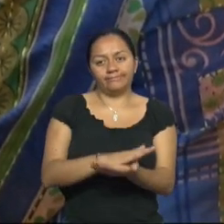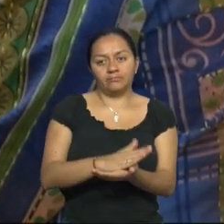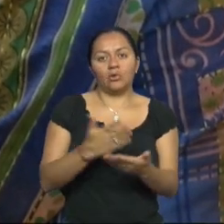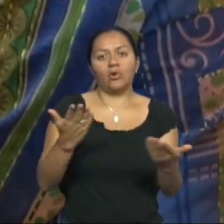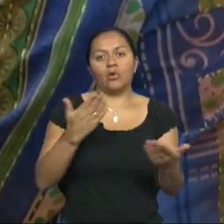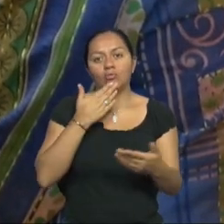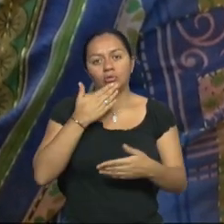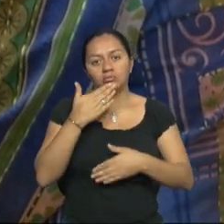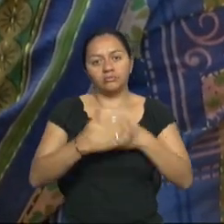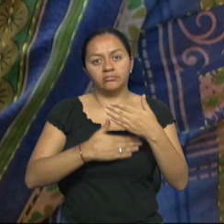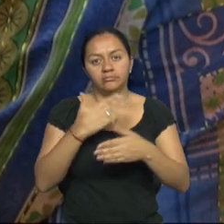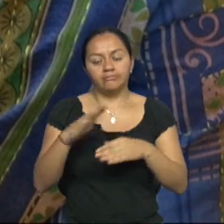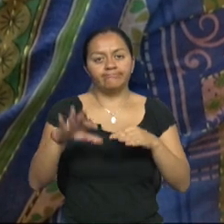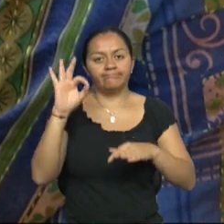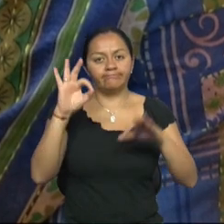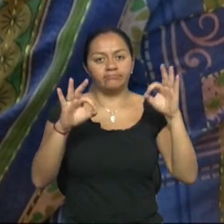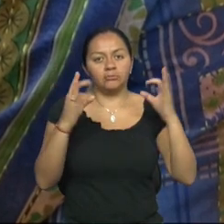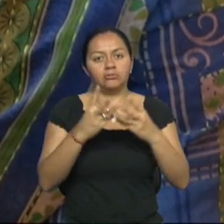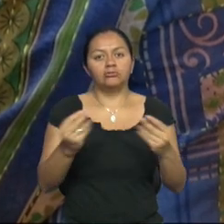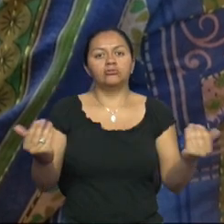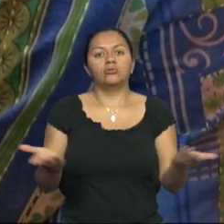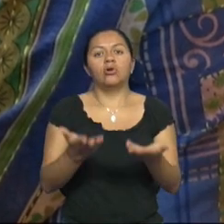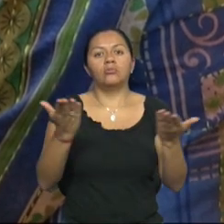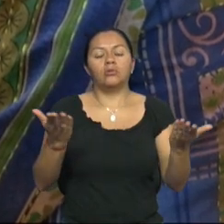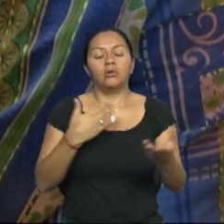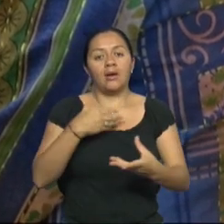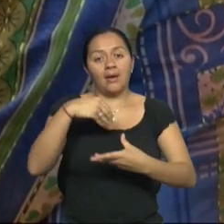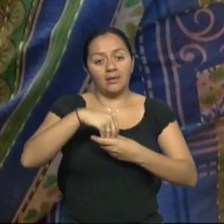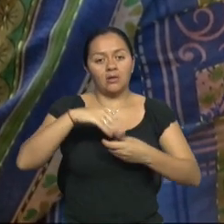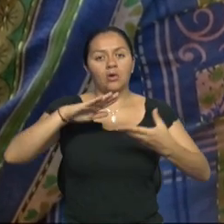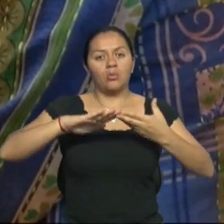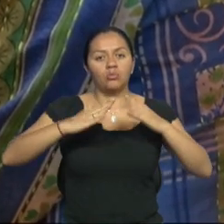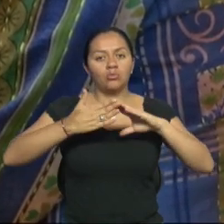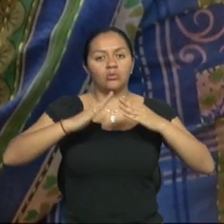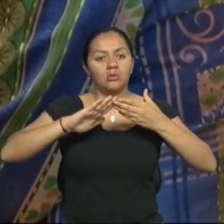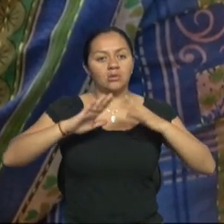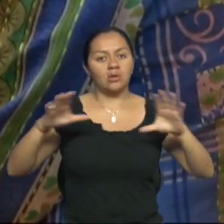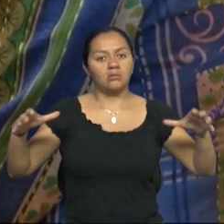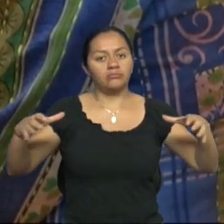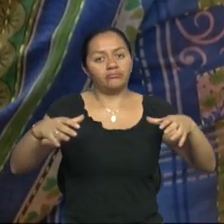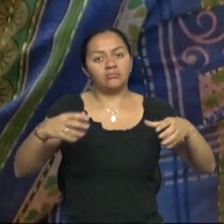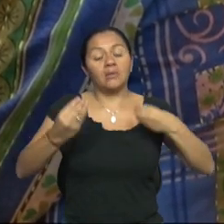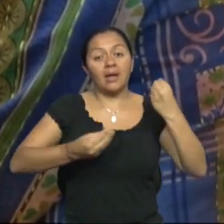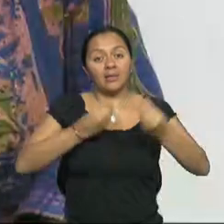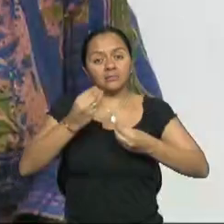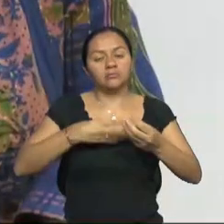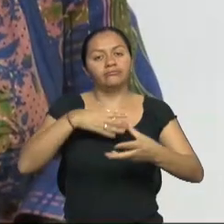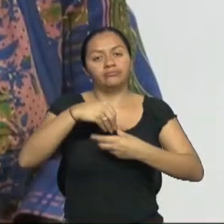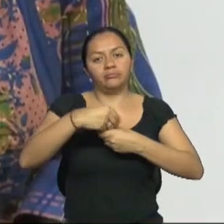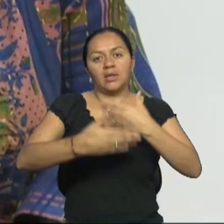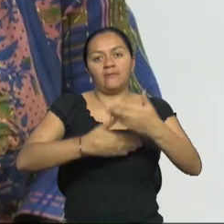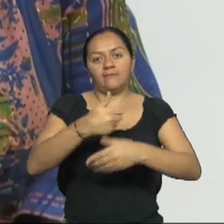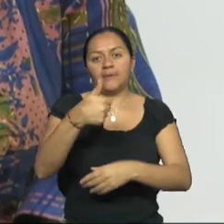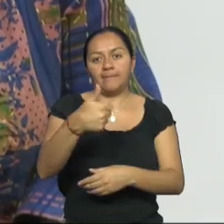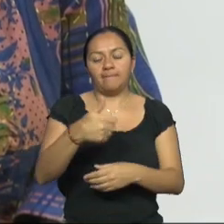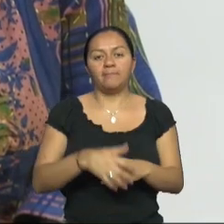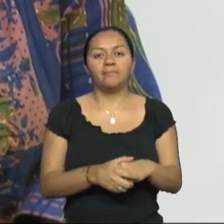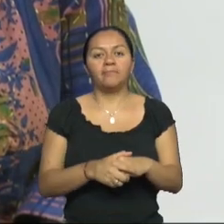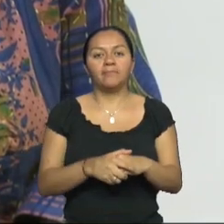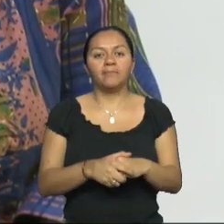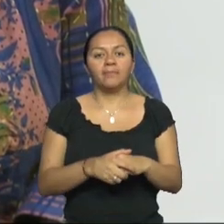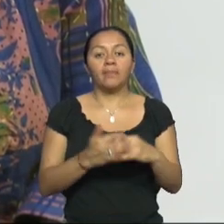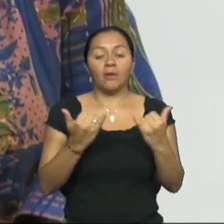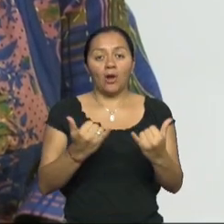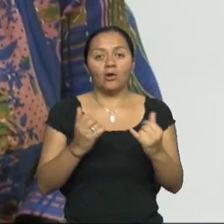de todas esas medidas, pero lo que se puede hacer a nivel de la comunidad, creo que se avanza bastante. La oportunidad